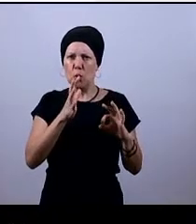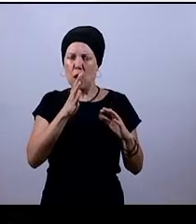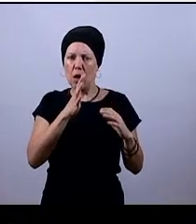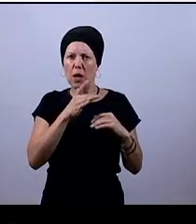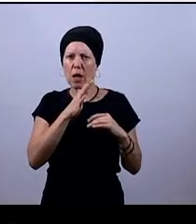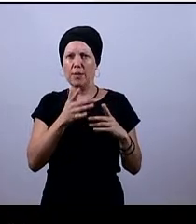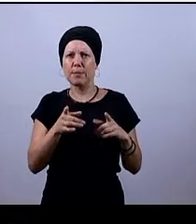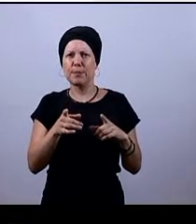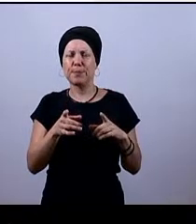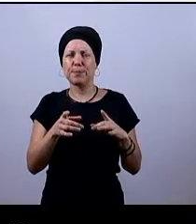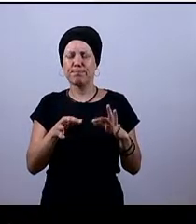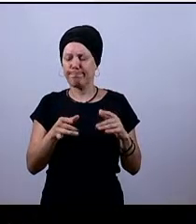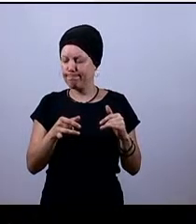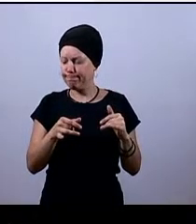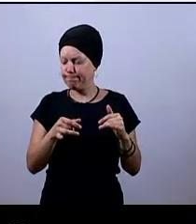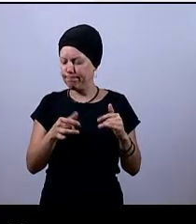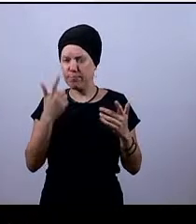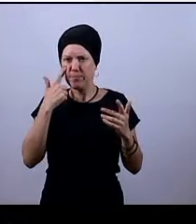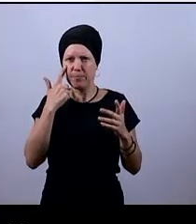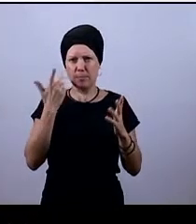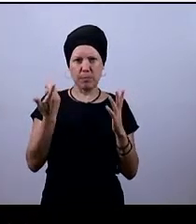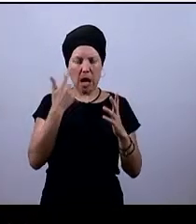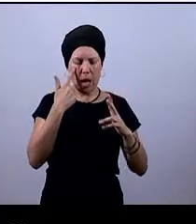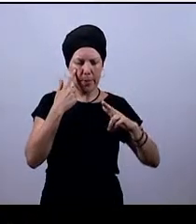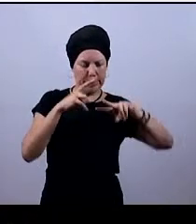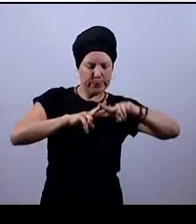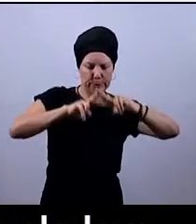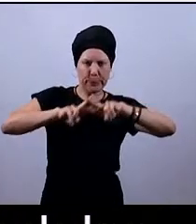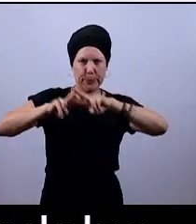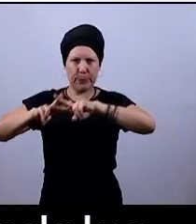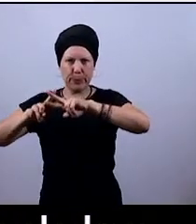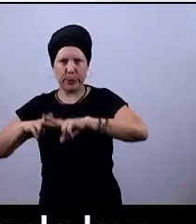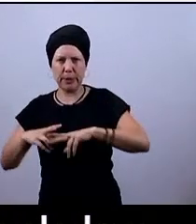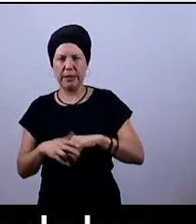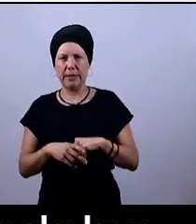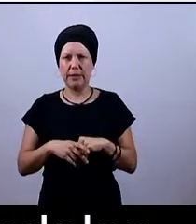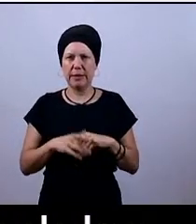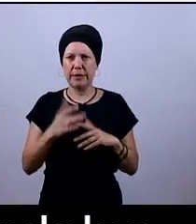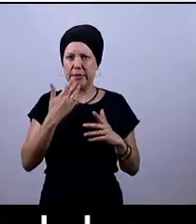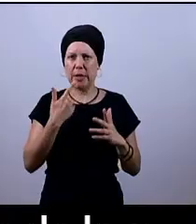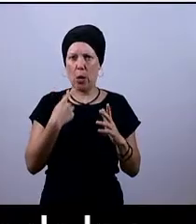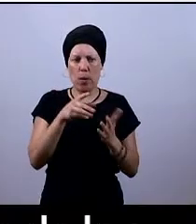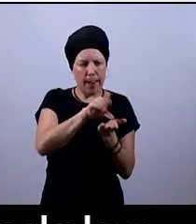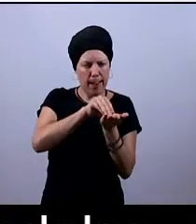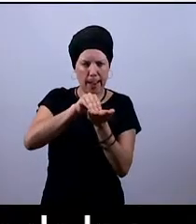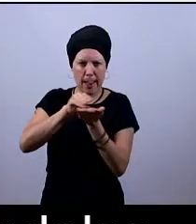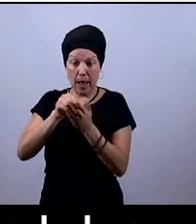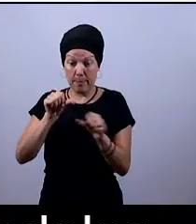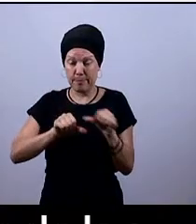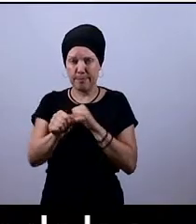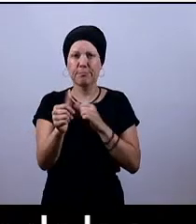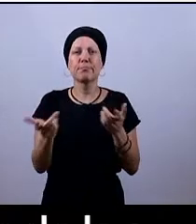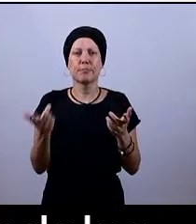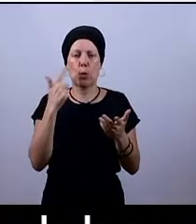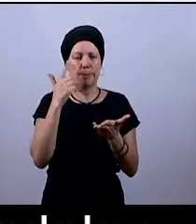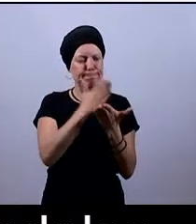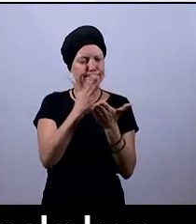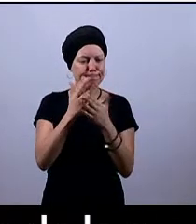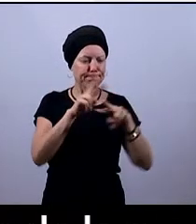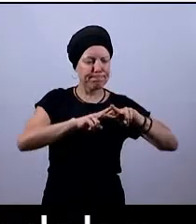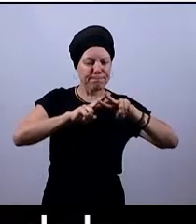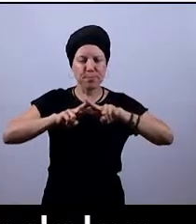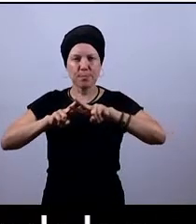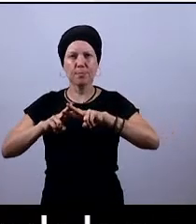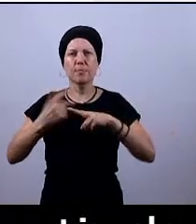se están viendo las catas, se tiene un inventario de ellas y a partir de ahora se empezarán a estudiar. En cuanto